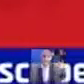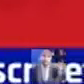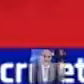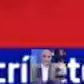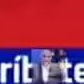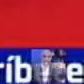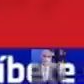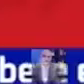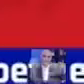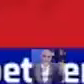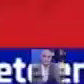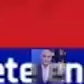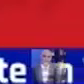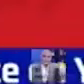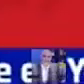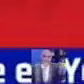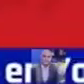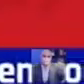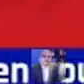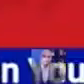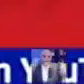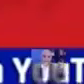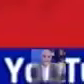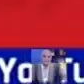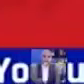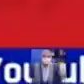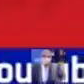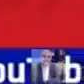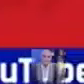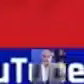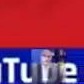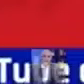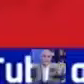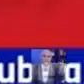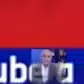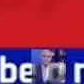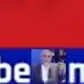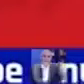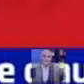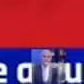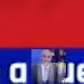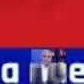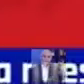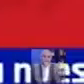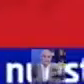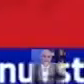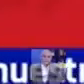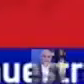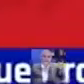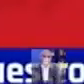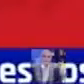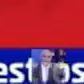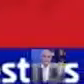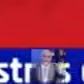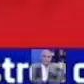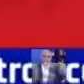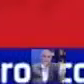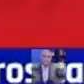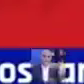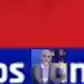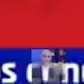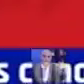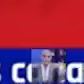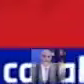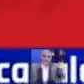nótese mi sarcasmo, que encabeza Carlos Loret de Mola, Ricardo Sevilla. Así es, probablemente venga